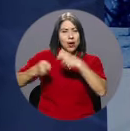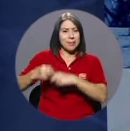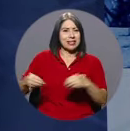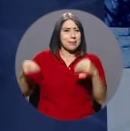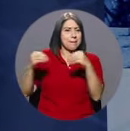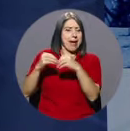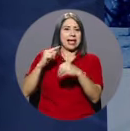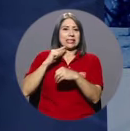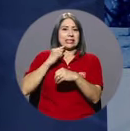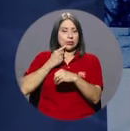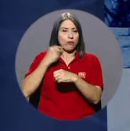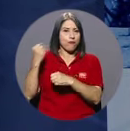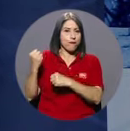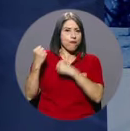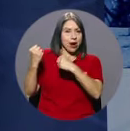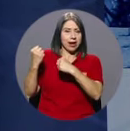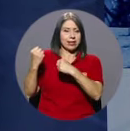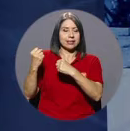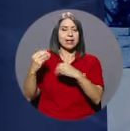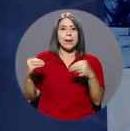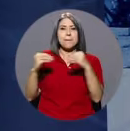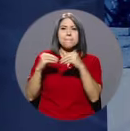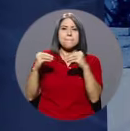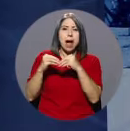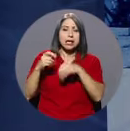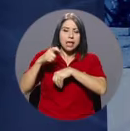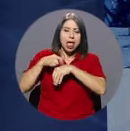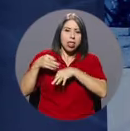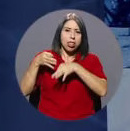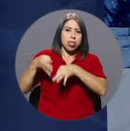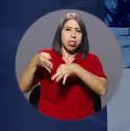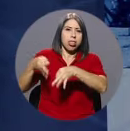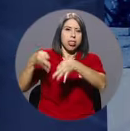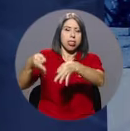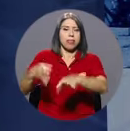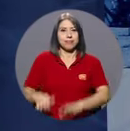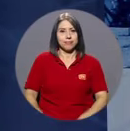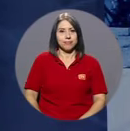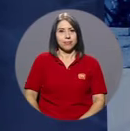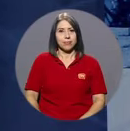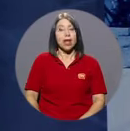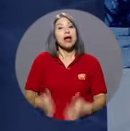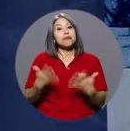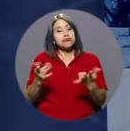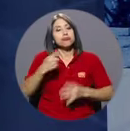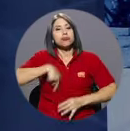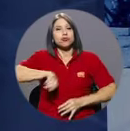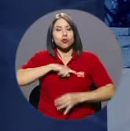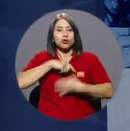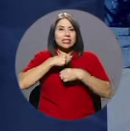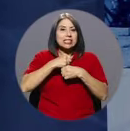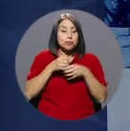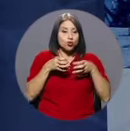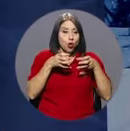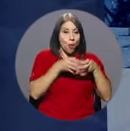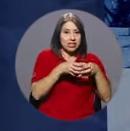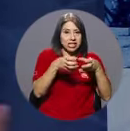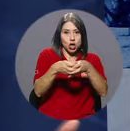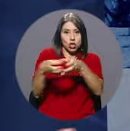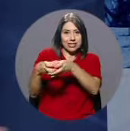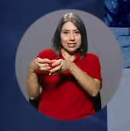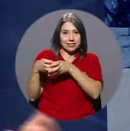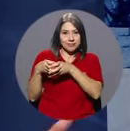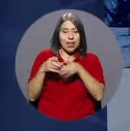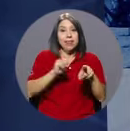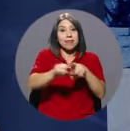más fuertes y mucho más prolongados en el tiempo. En función de eso, hicimos unas comisiones donde